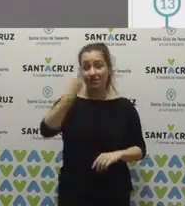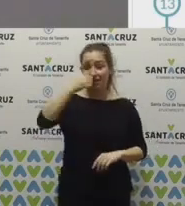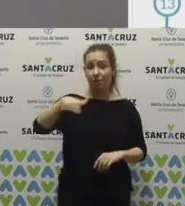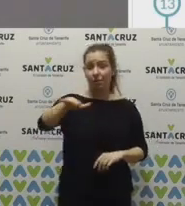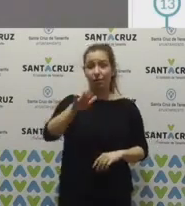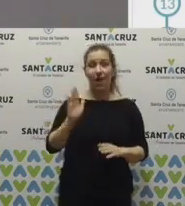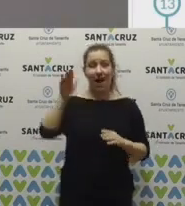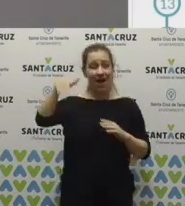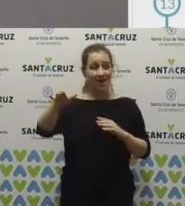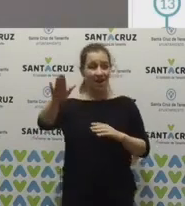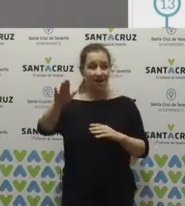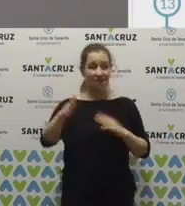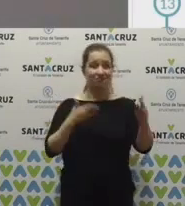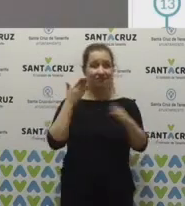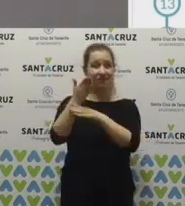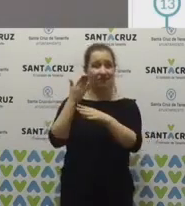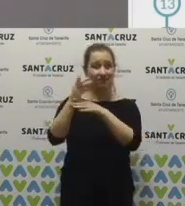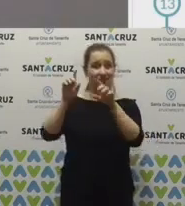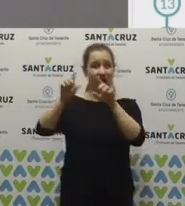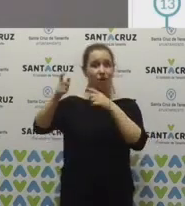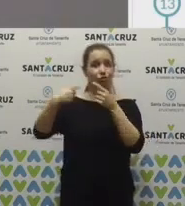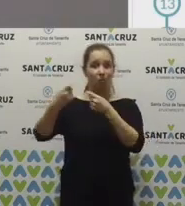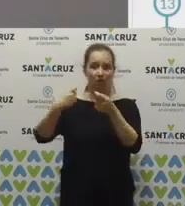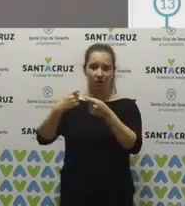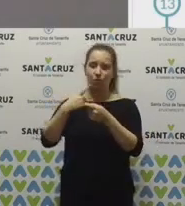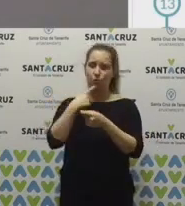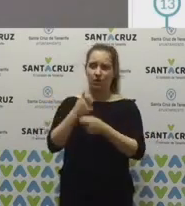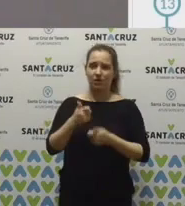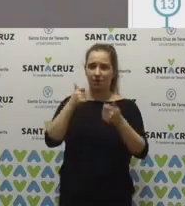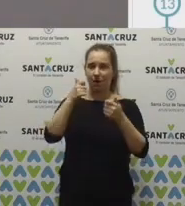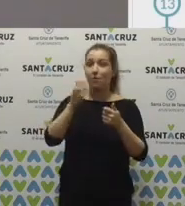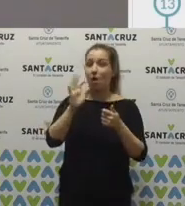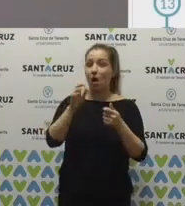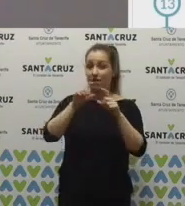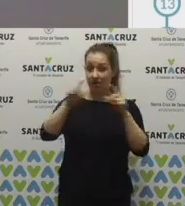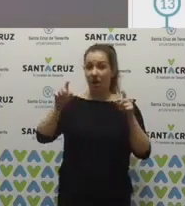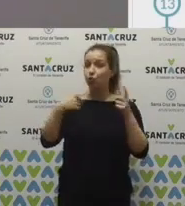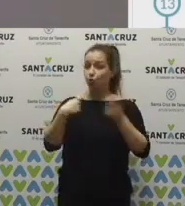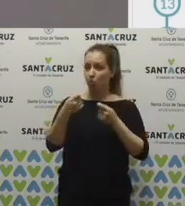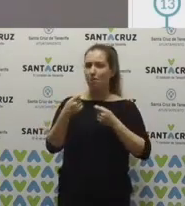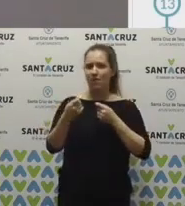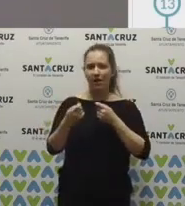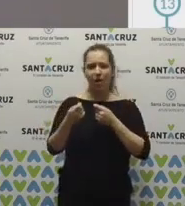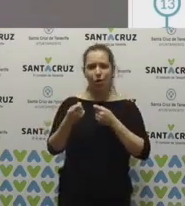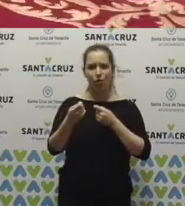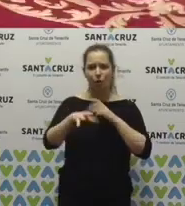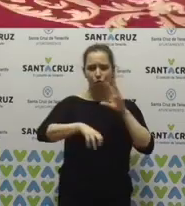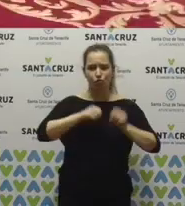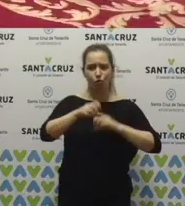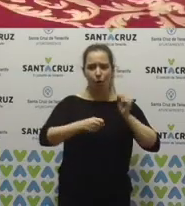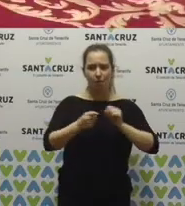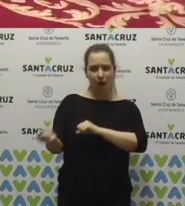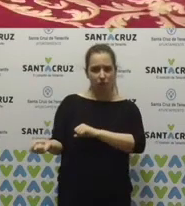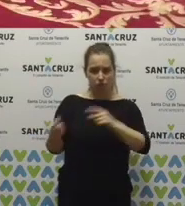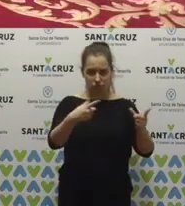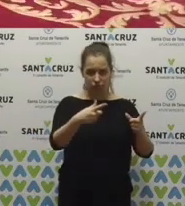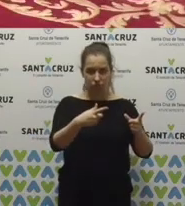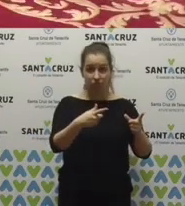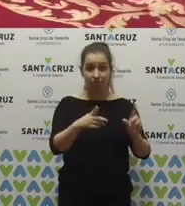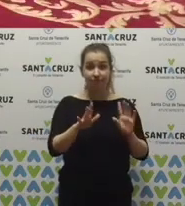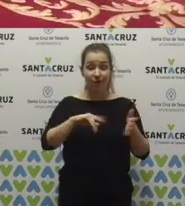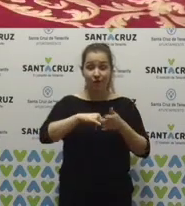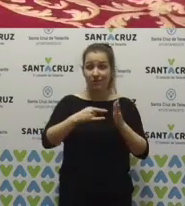llegar al supermercado aunque es verdad que esa cadena de supermercados está llevando las compras el actual sistema obliga a desplazarse hasta los establecimientos